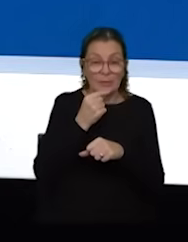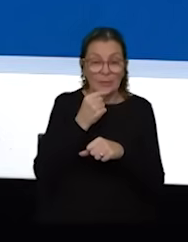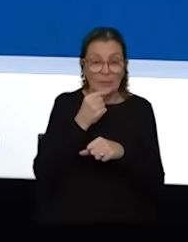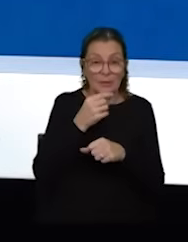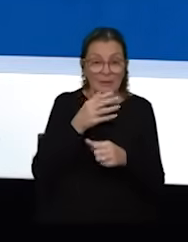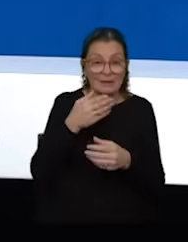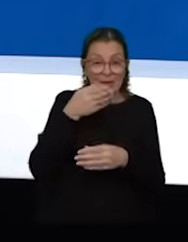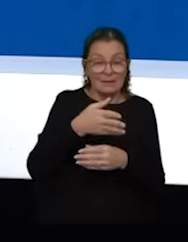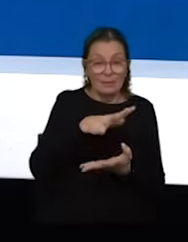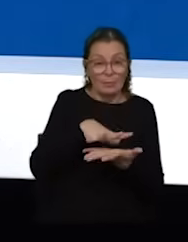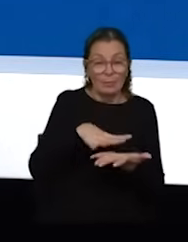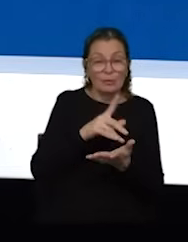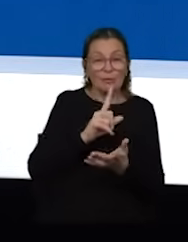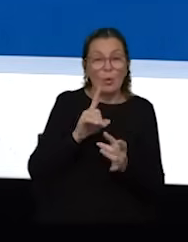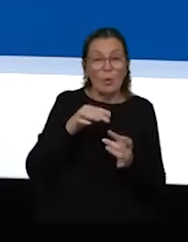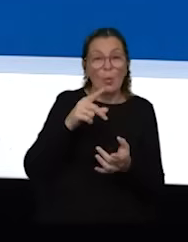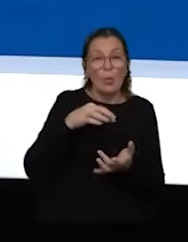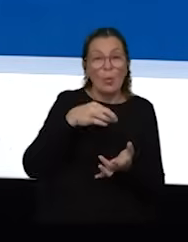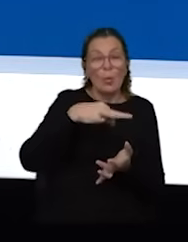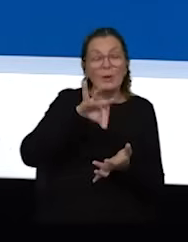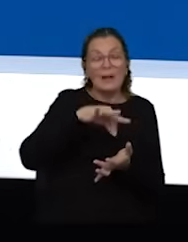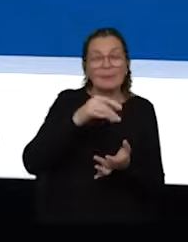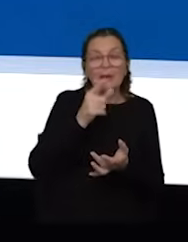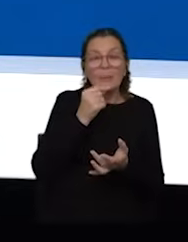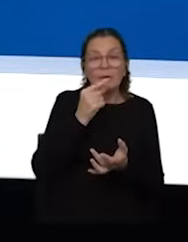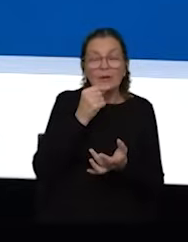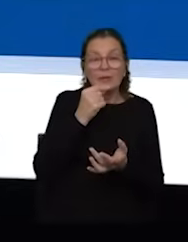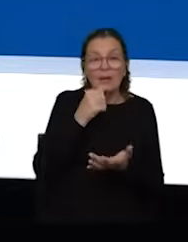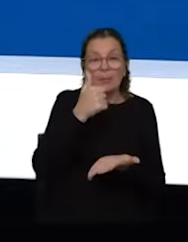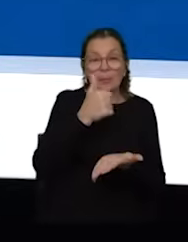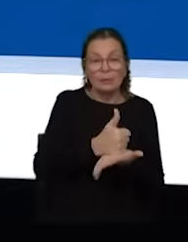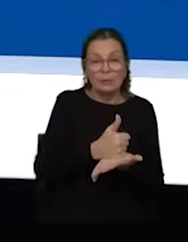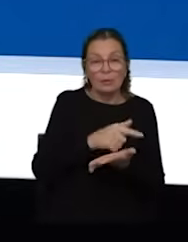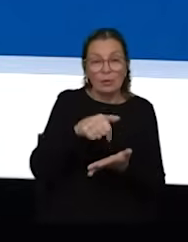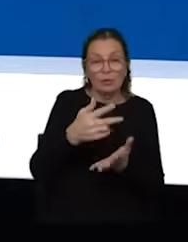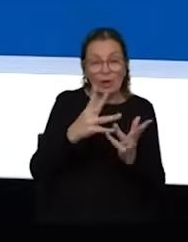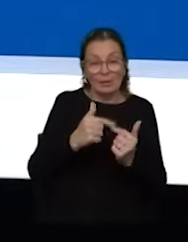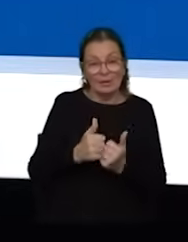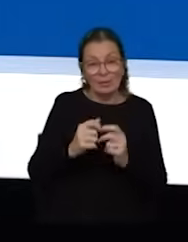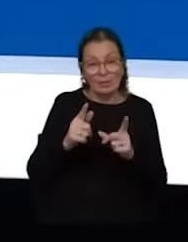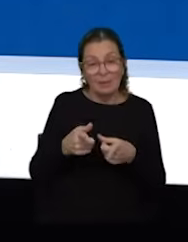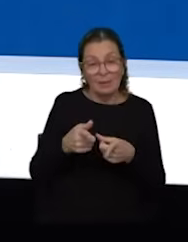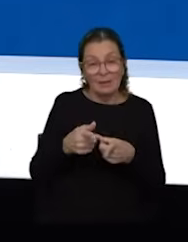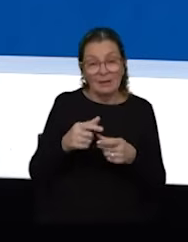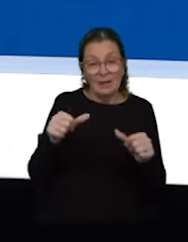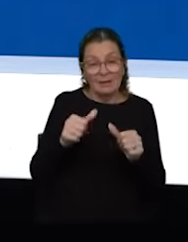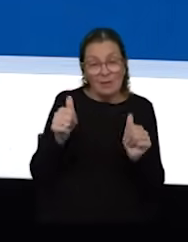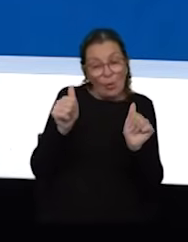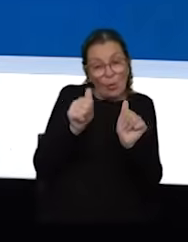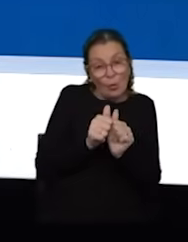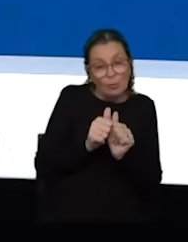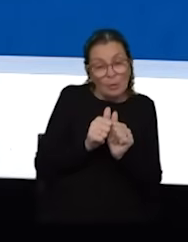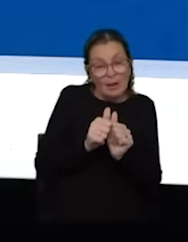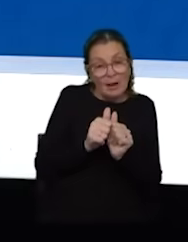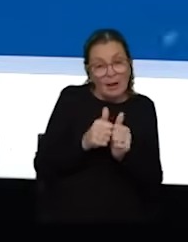Estado del territorio que no es únicamente la presencia policial sino también la presencia de otras organizaciones que actúan justamente para